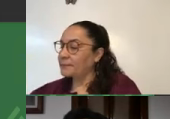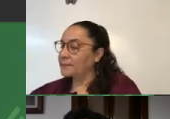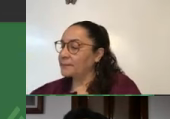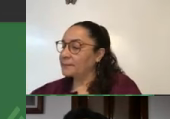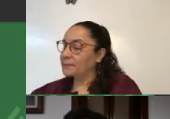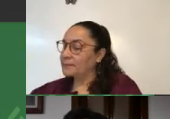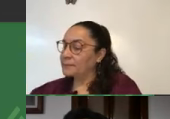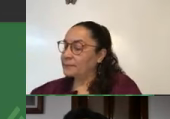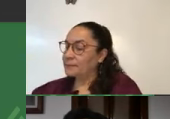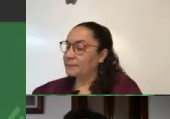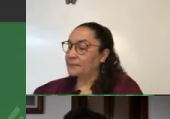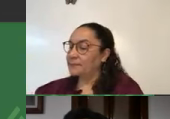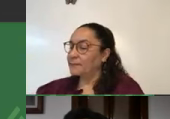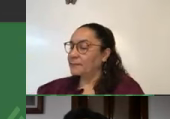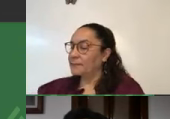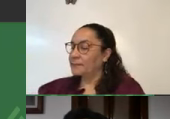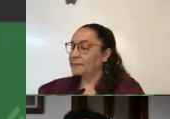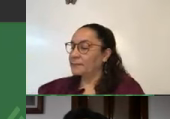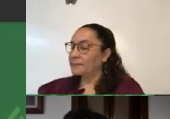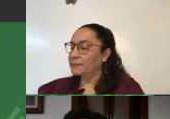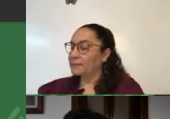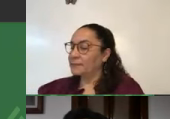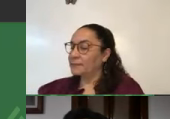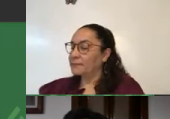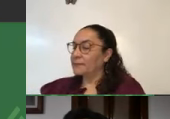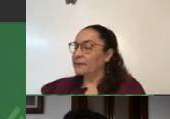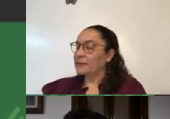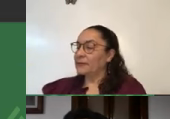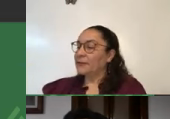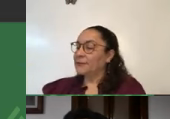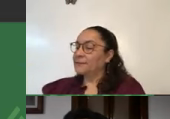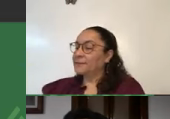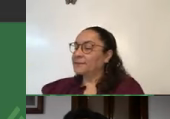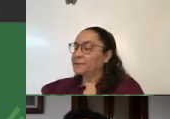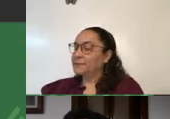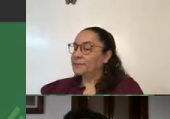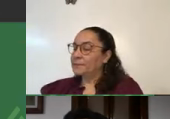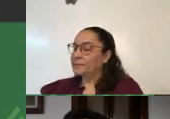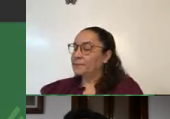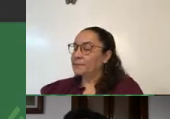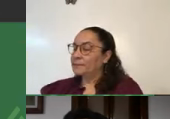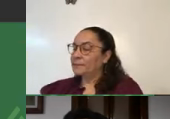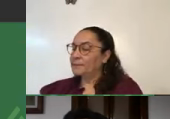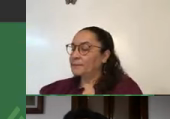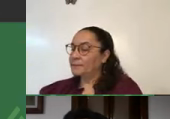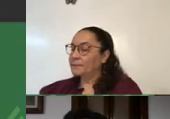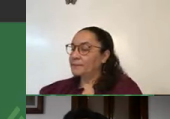de verificar el pago y el cumplimiento de las obligaciones fiscales de los 5 años anteriores.